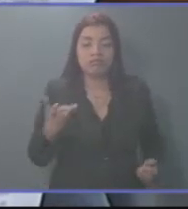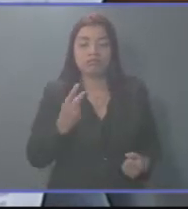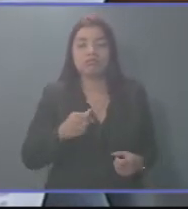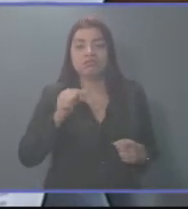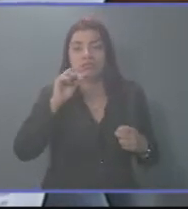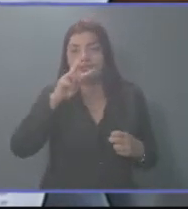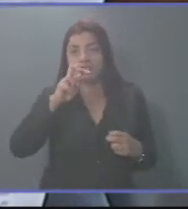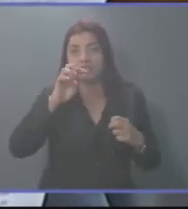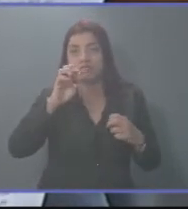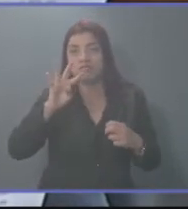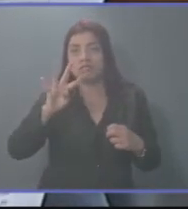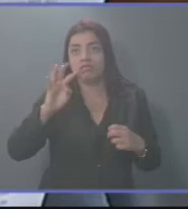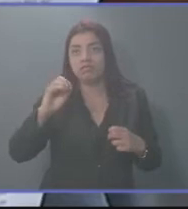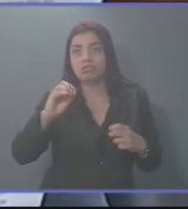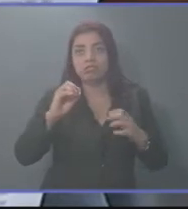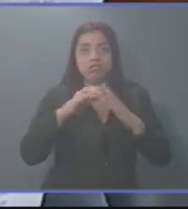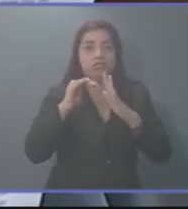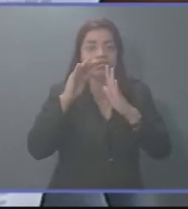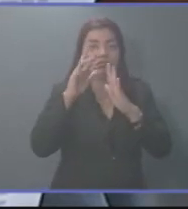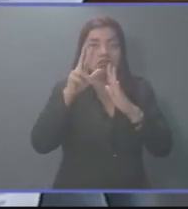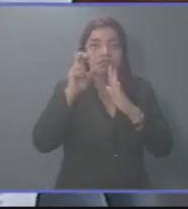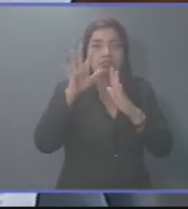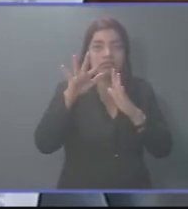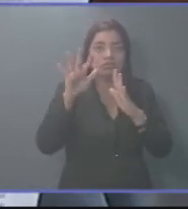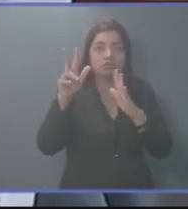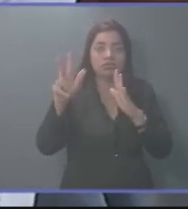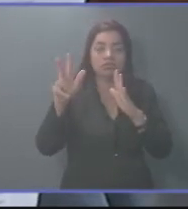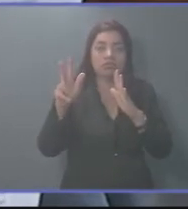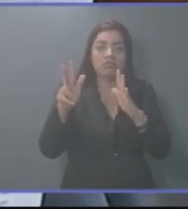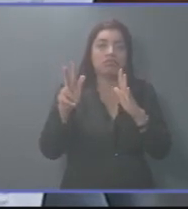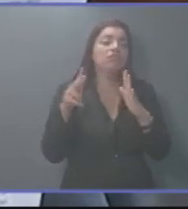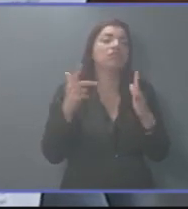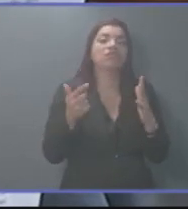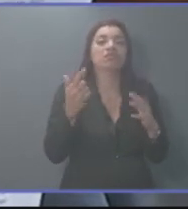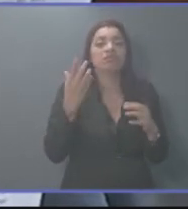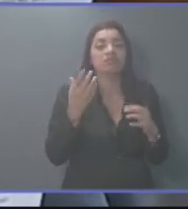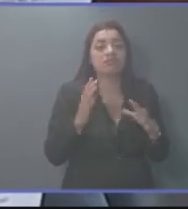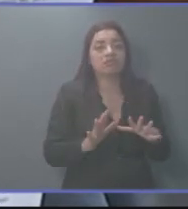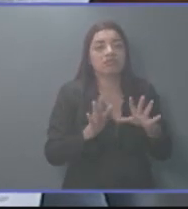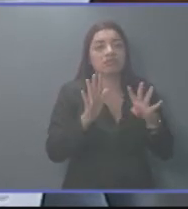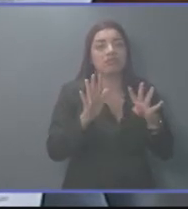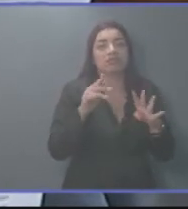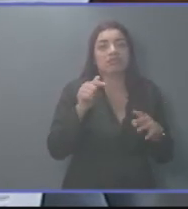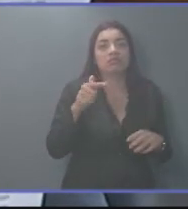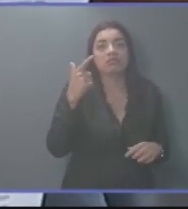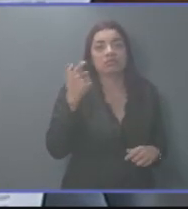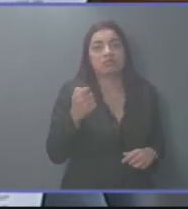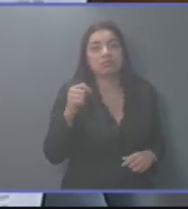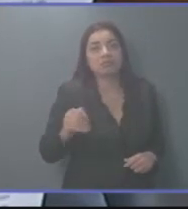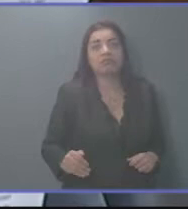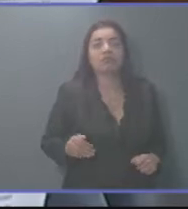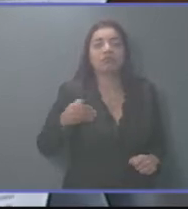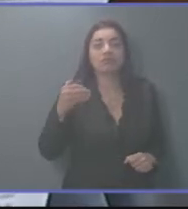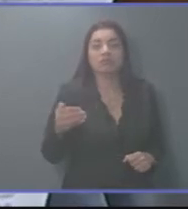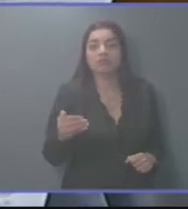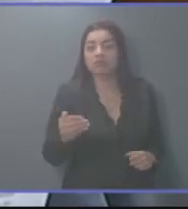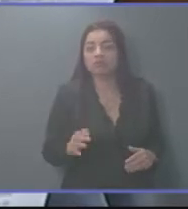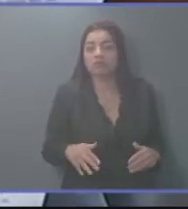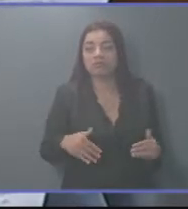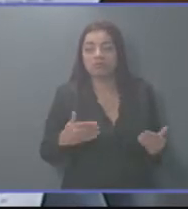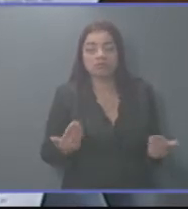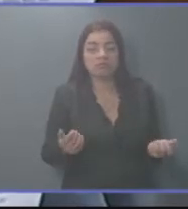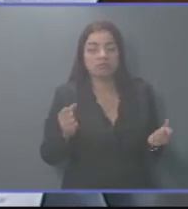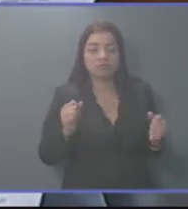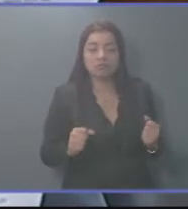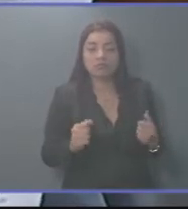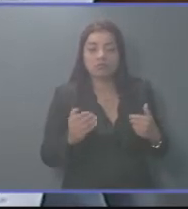número 240, tomo 353, del 19 de ese mismo mes y año, a fin de